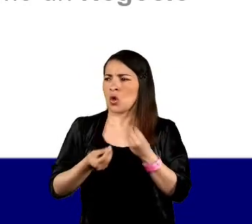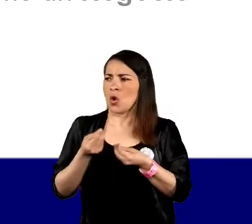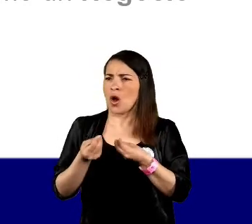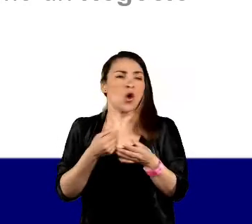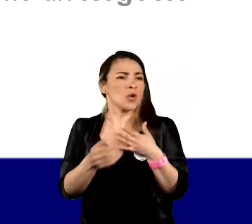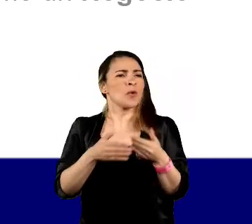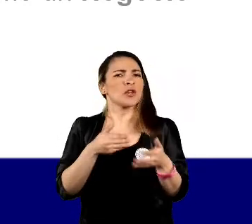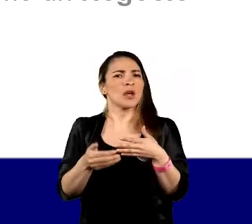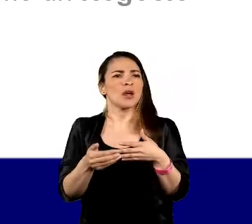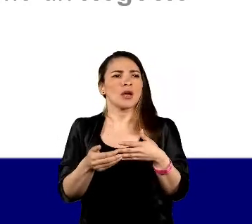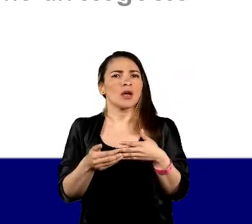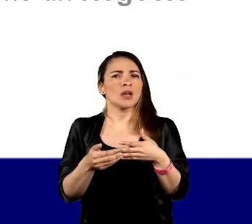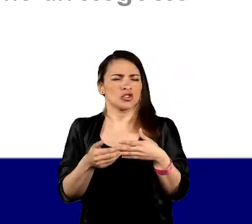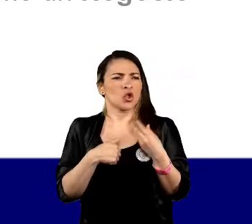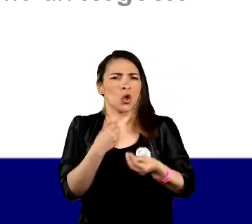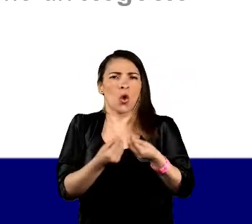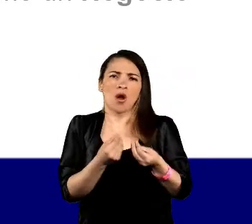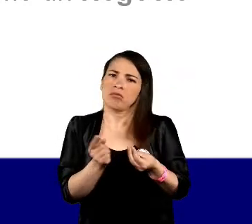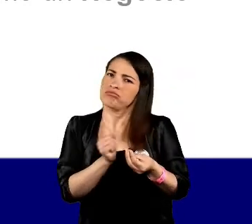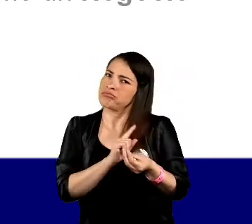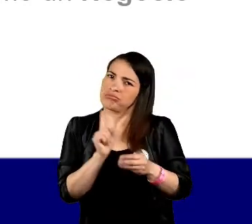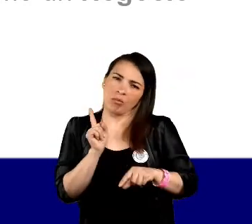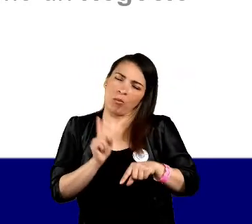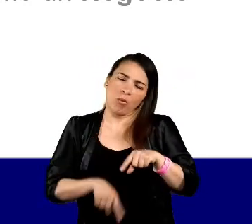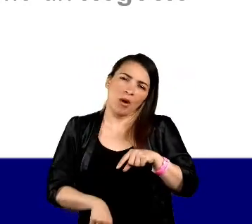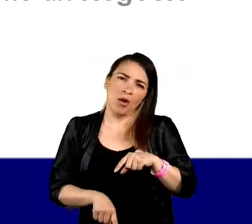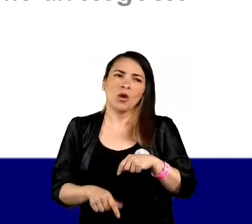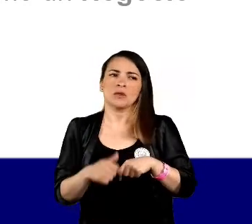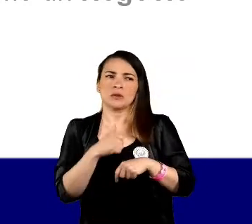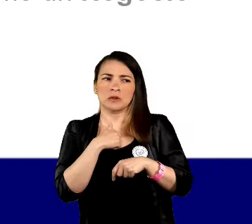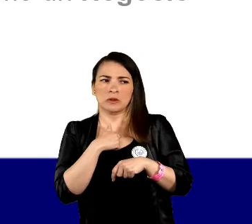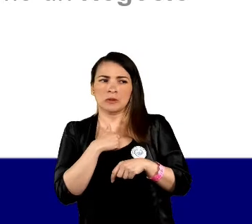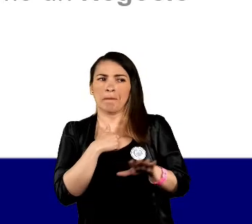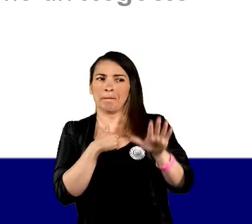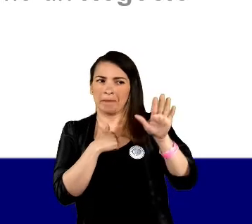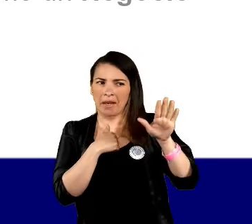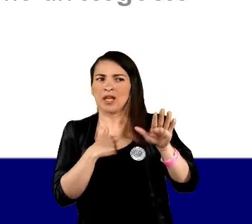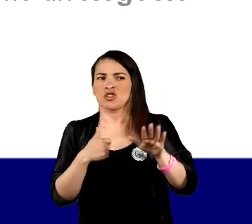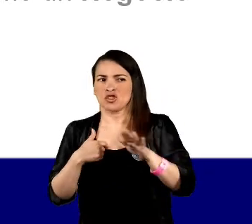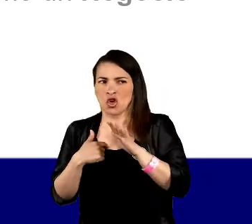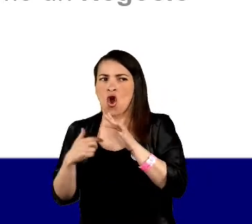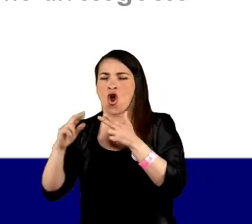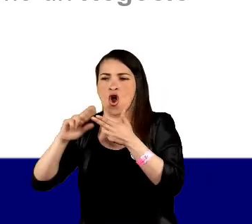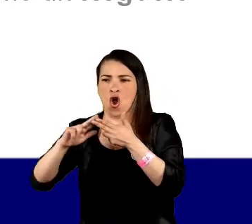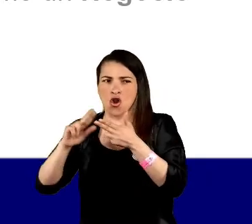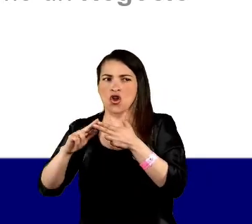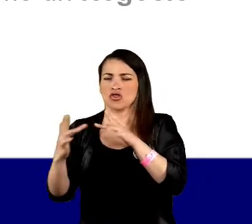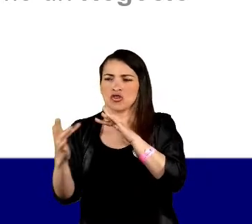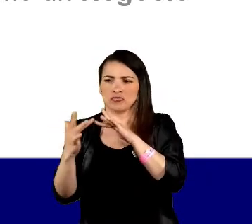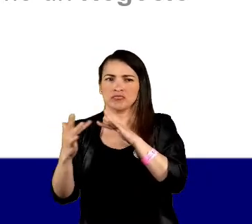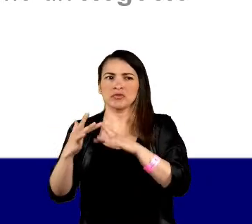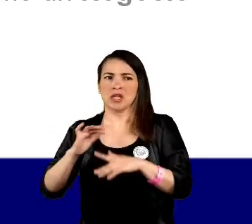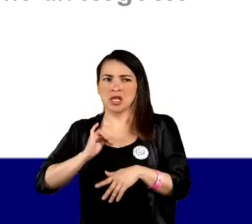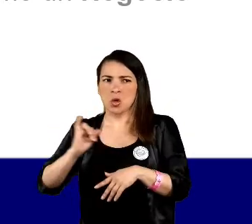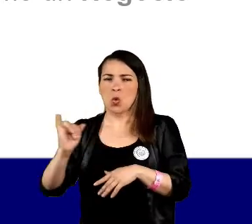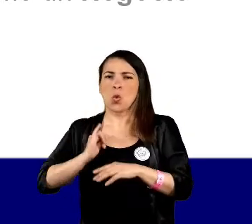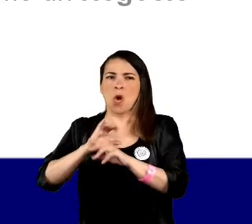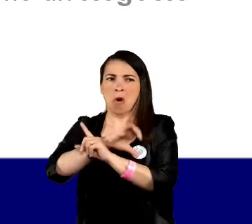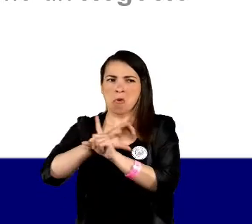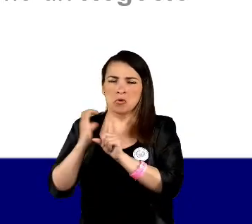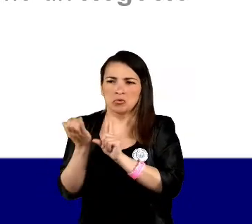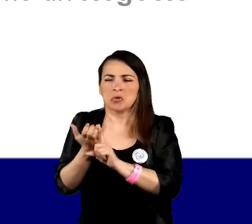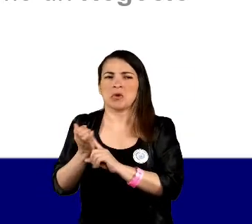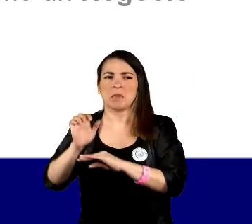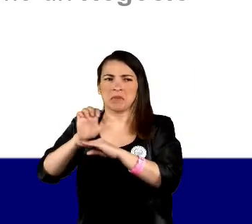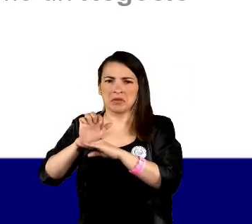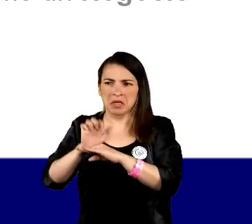estos estudios que son partners que manejamos la misma cultura empresarial o similar manejamos